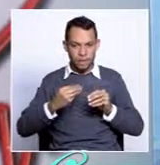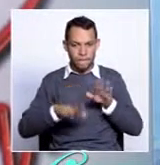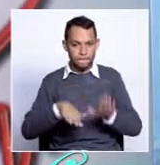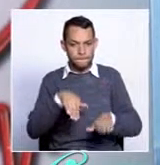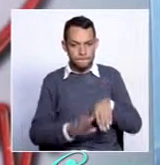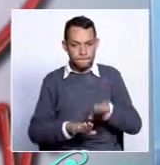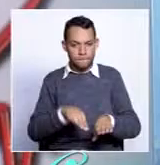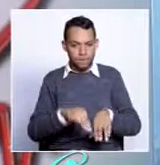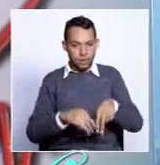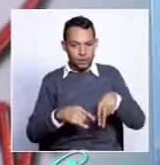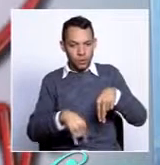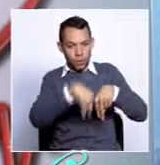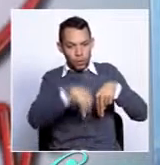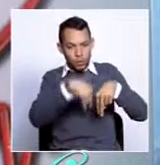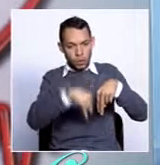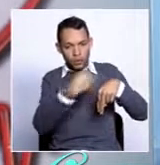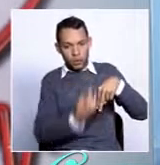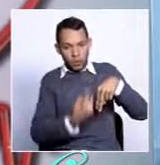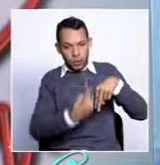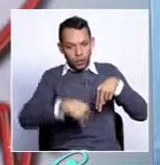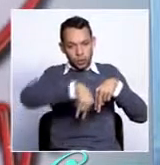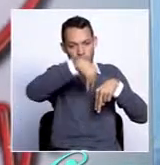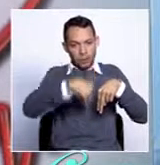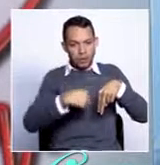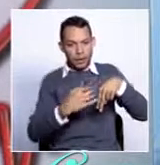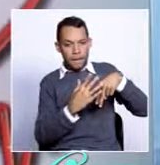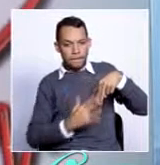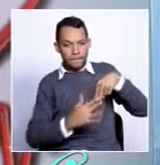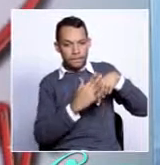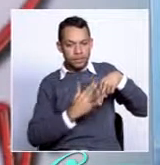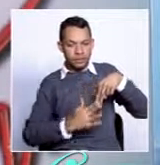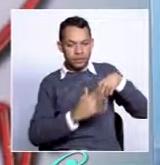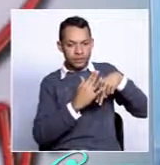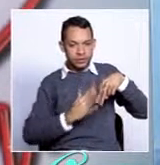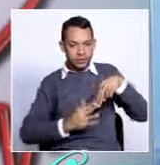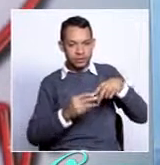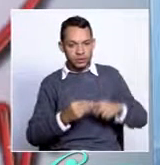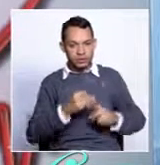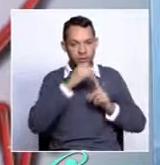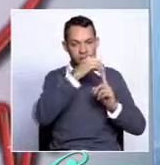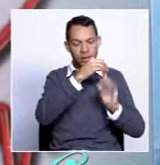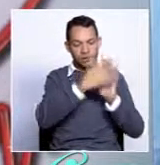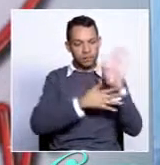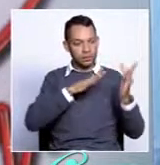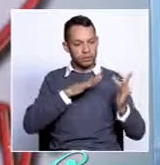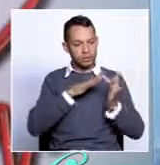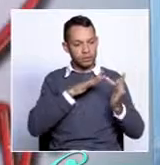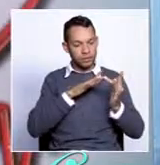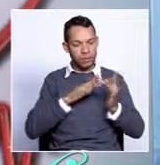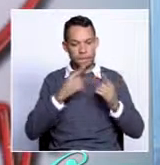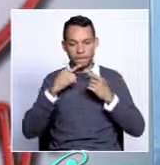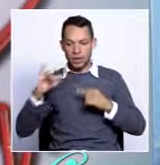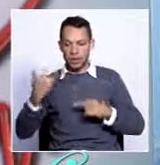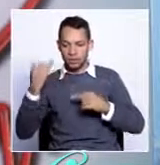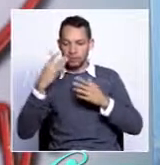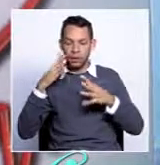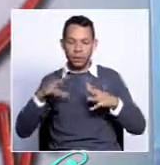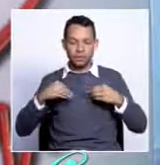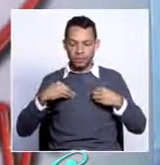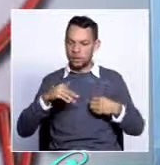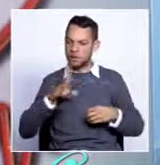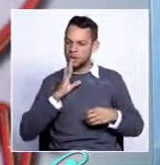y entonces cuando yo fui a la cita con el especialista me recibió diciéndome y a